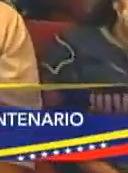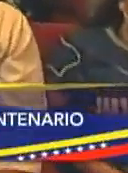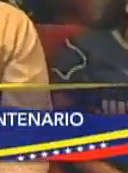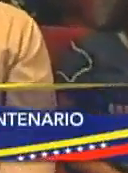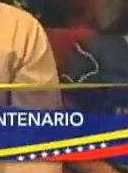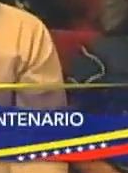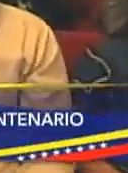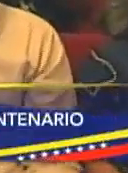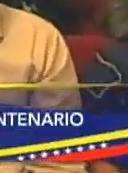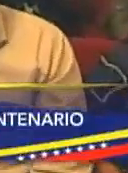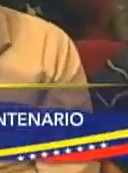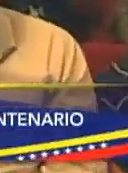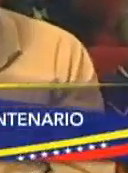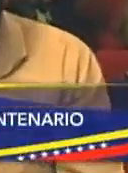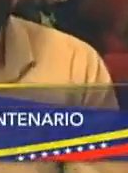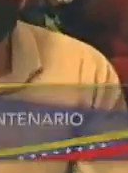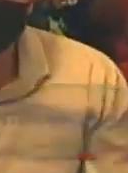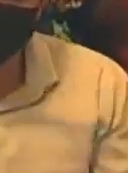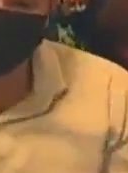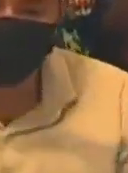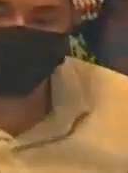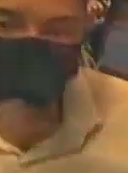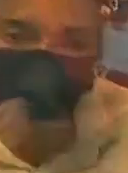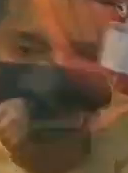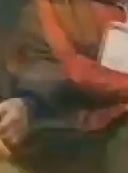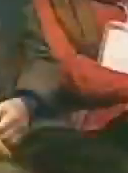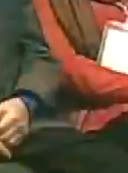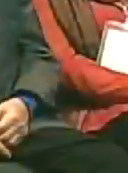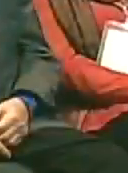conocimientos, valores históricos.